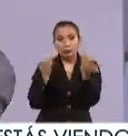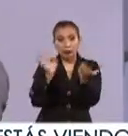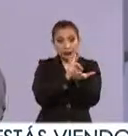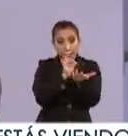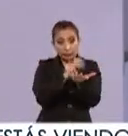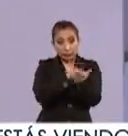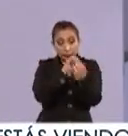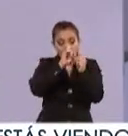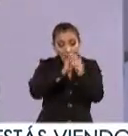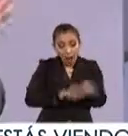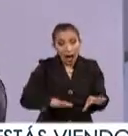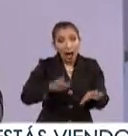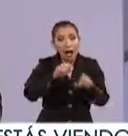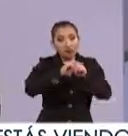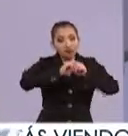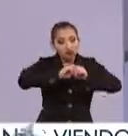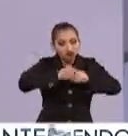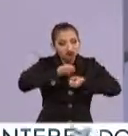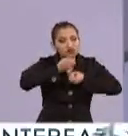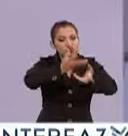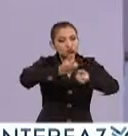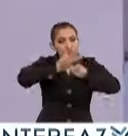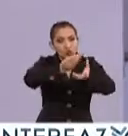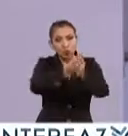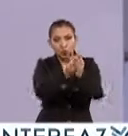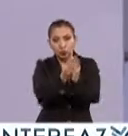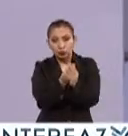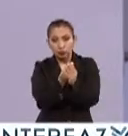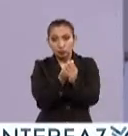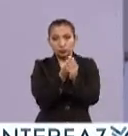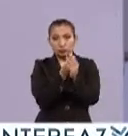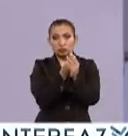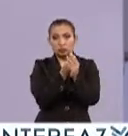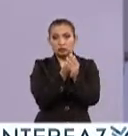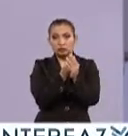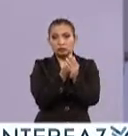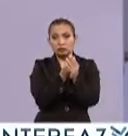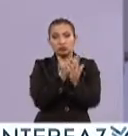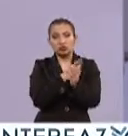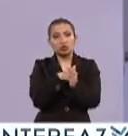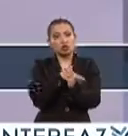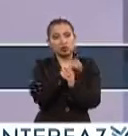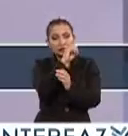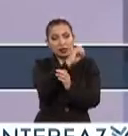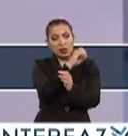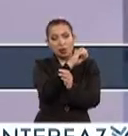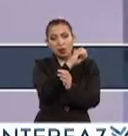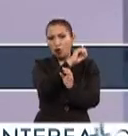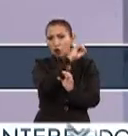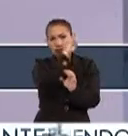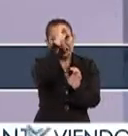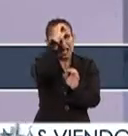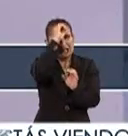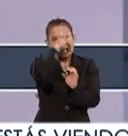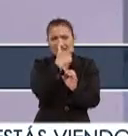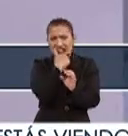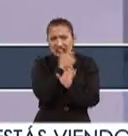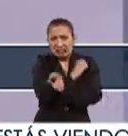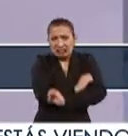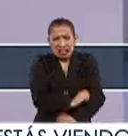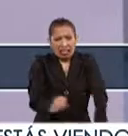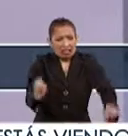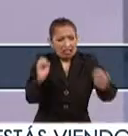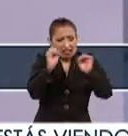poder desplegar todo el arsenal de nuestros cursos, ofrecemos desde 0 total.